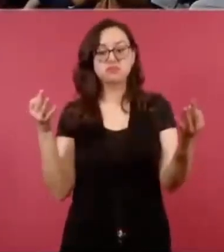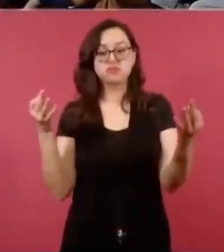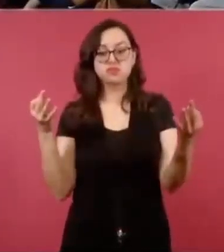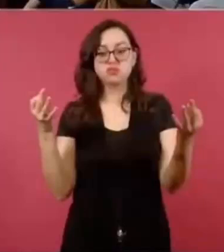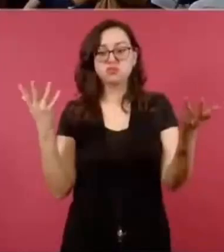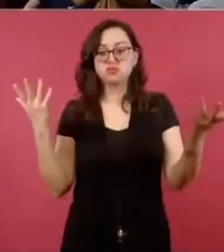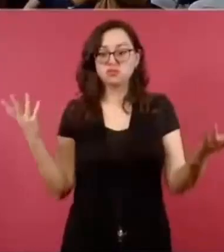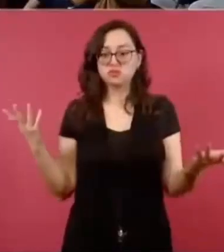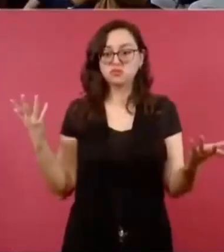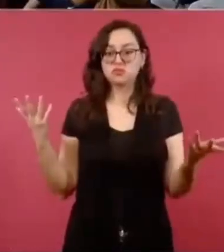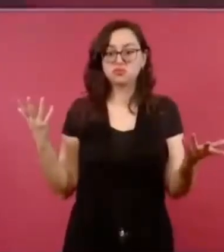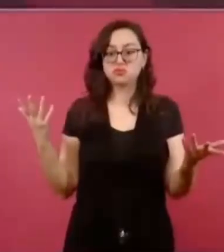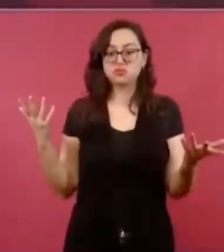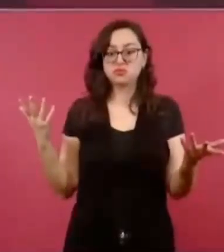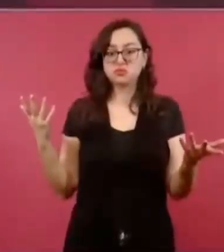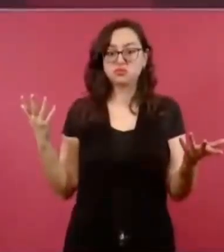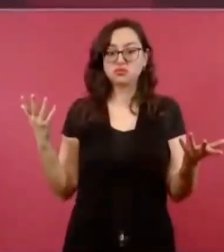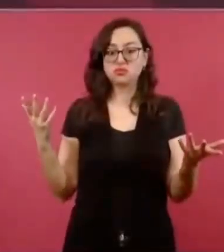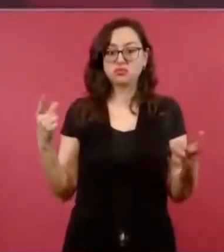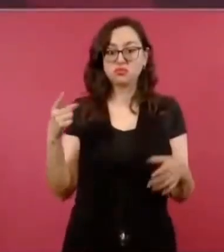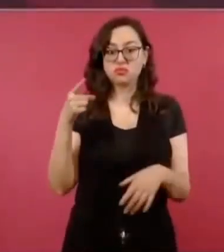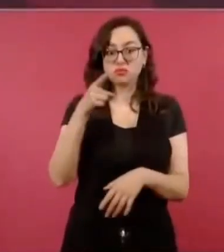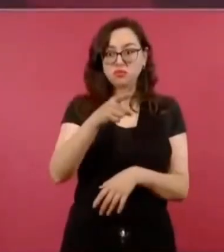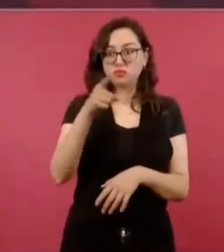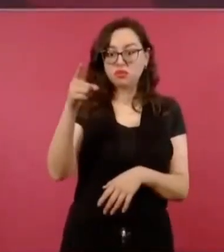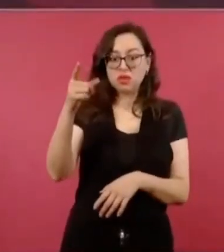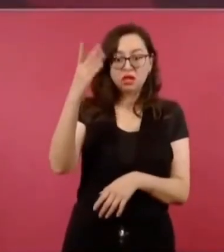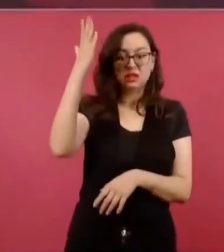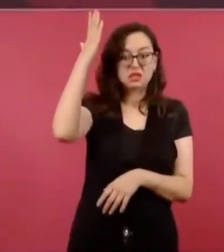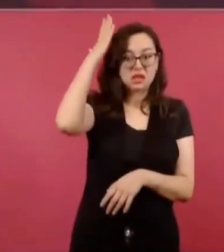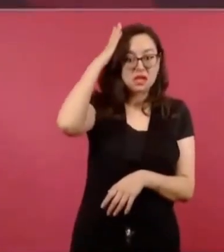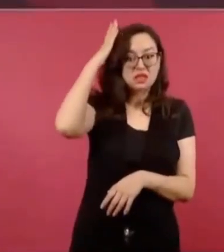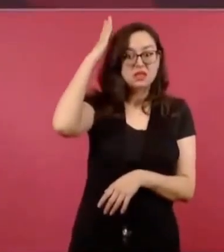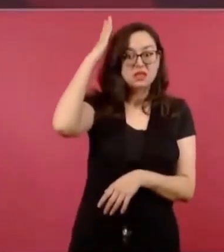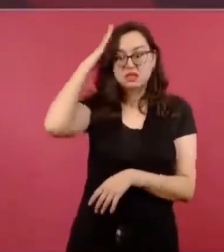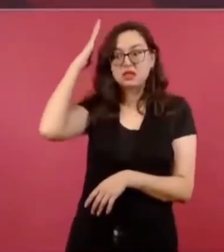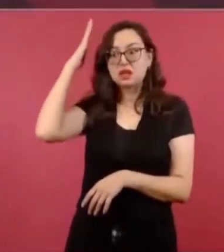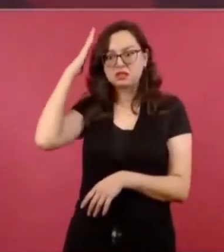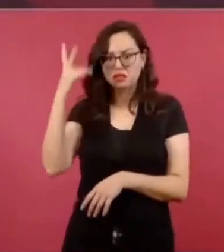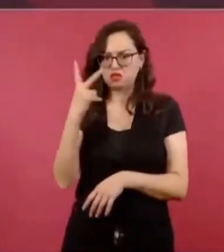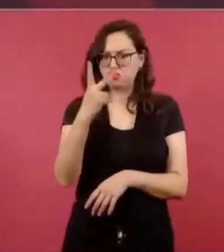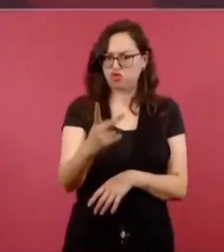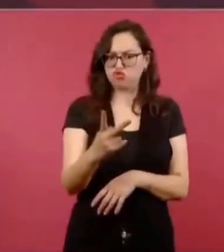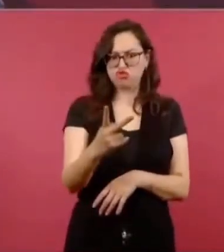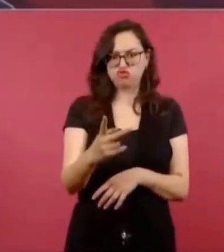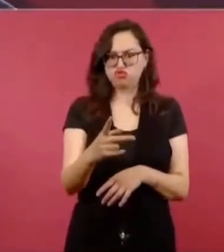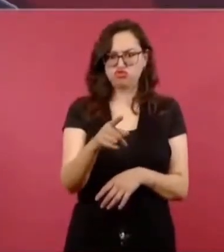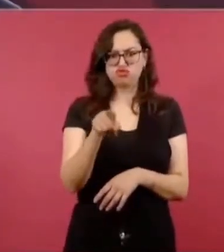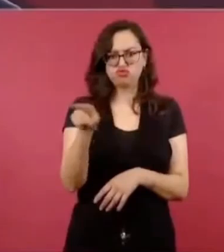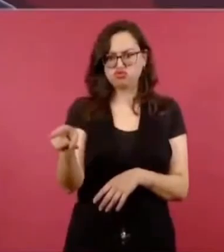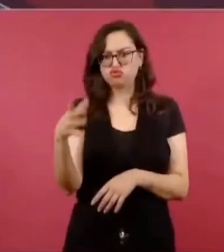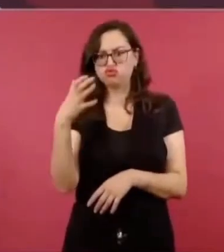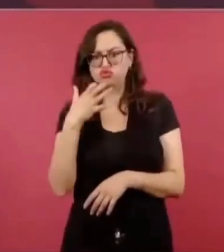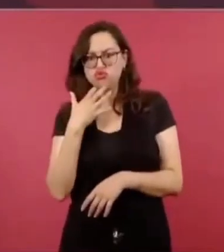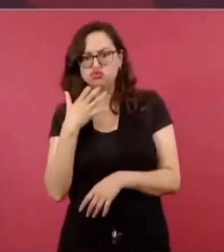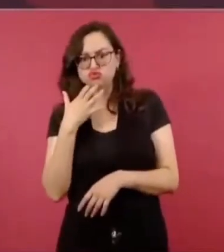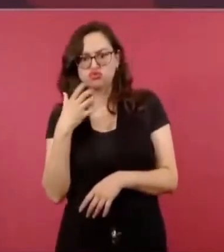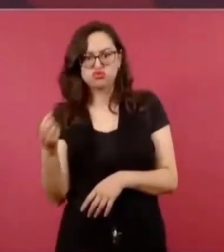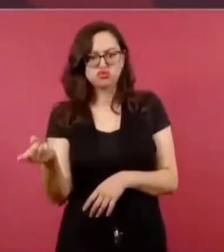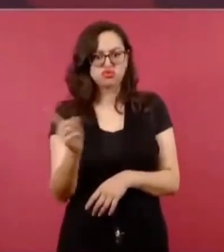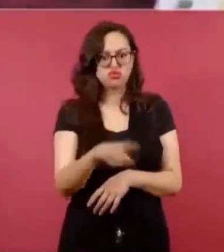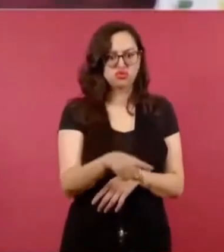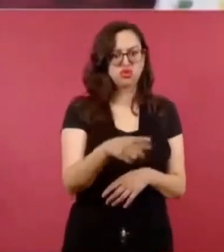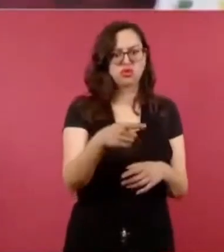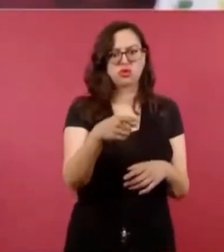condenas a los dirigentes tanto de Israel como el dirigente